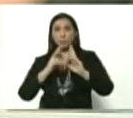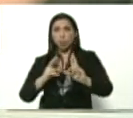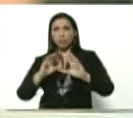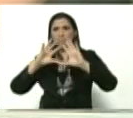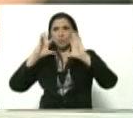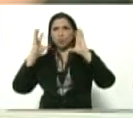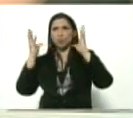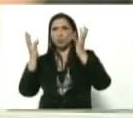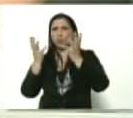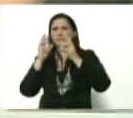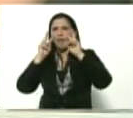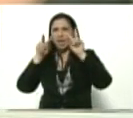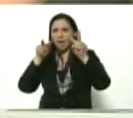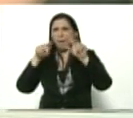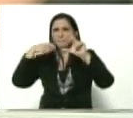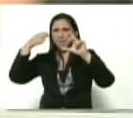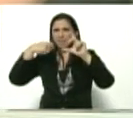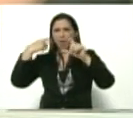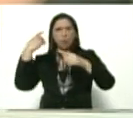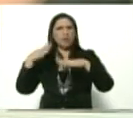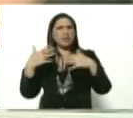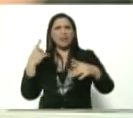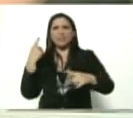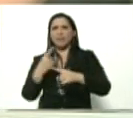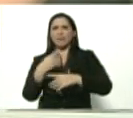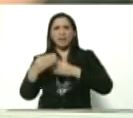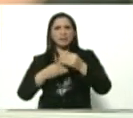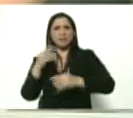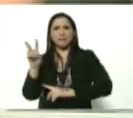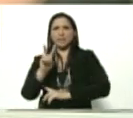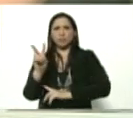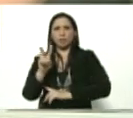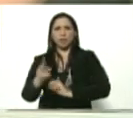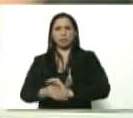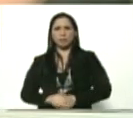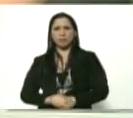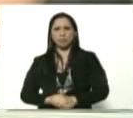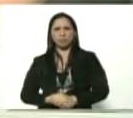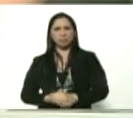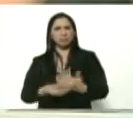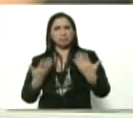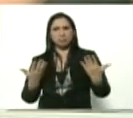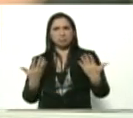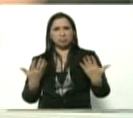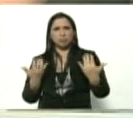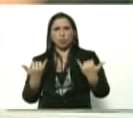mundo. ¿Qué debe hacer Venezuela en este caso?